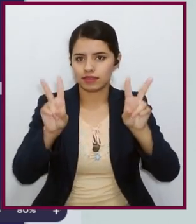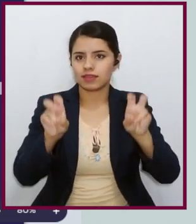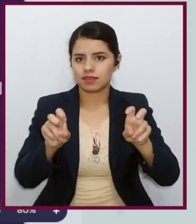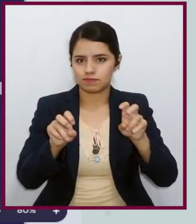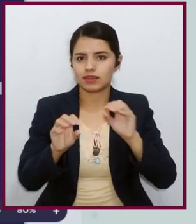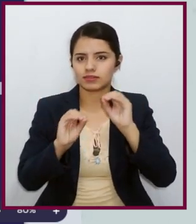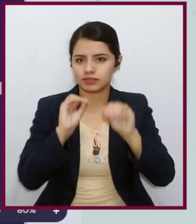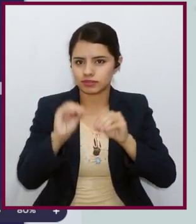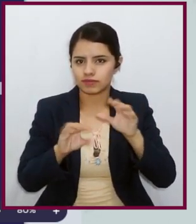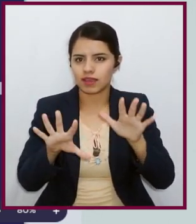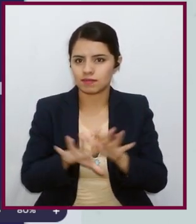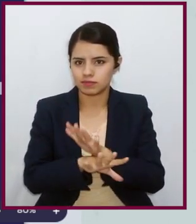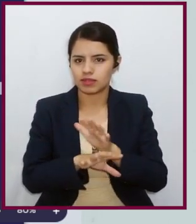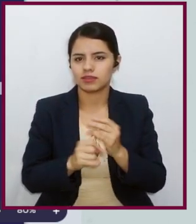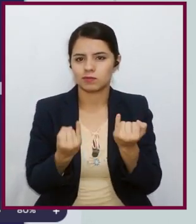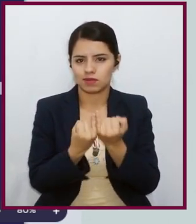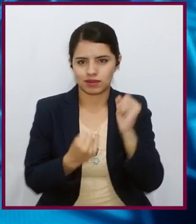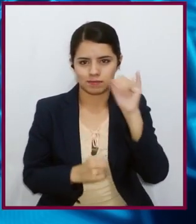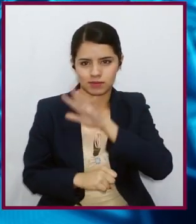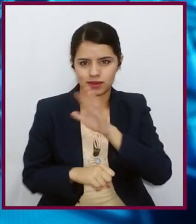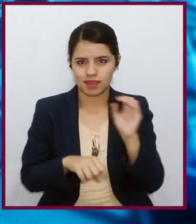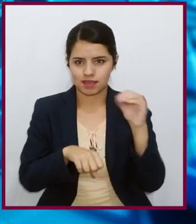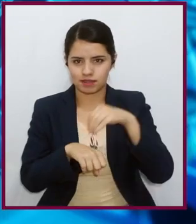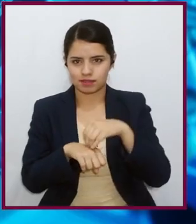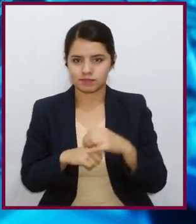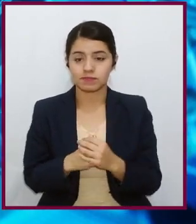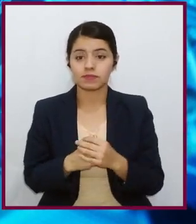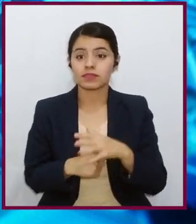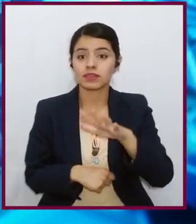¡Auxilio! ¿No hay tiempo que perder?